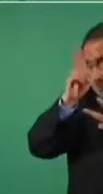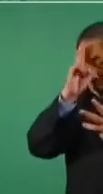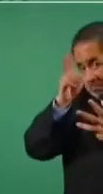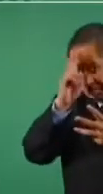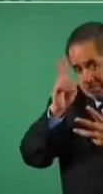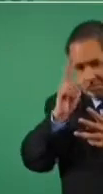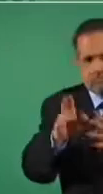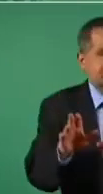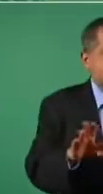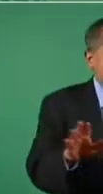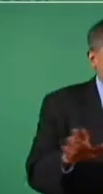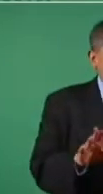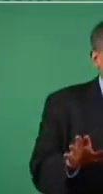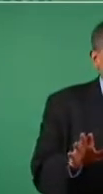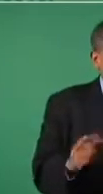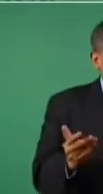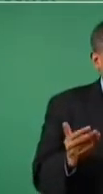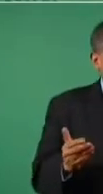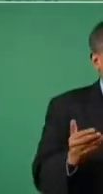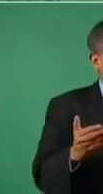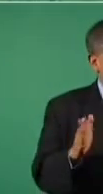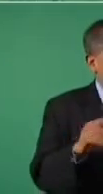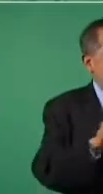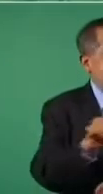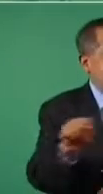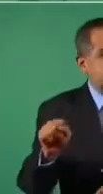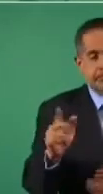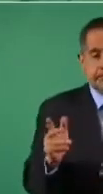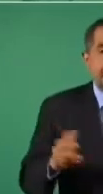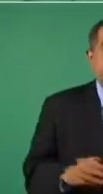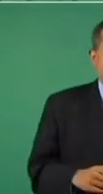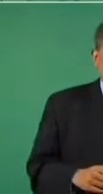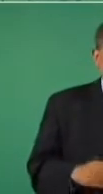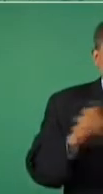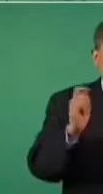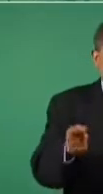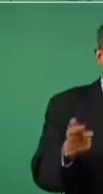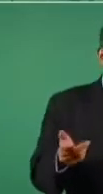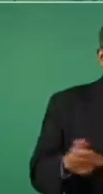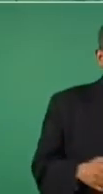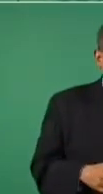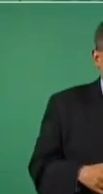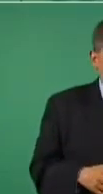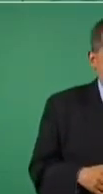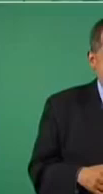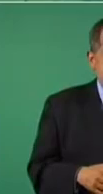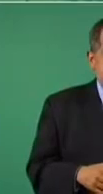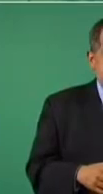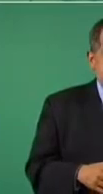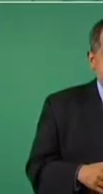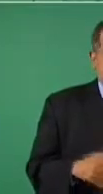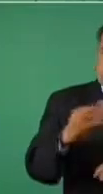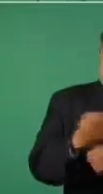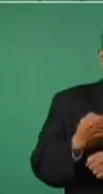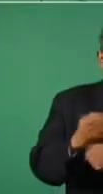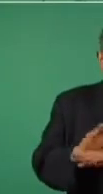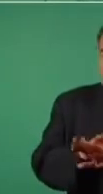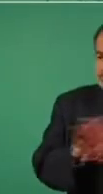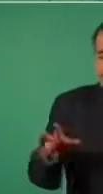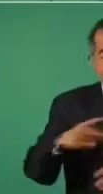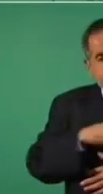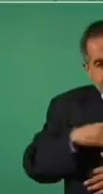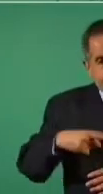porque lo cierto es que ya es momento de